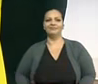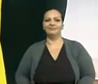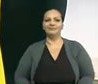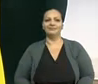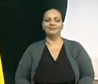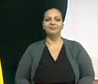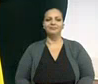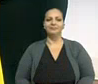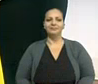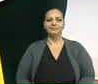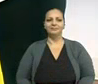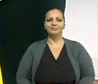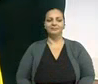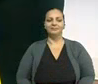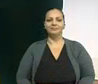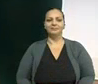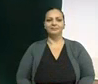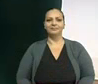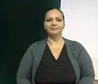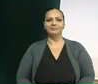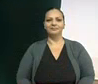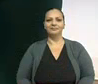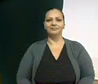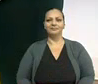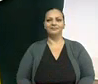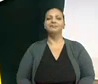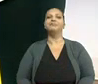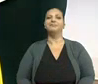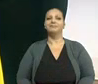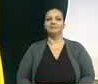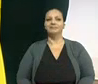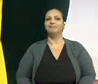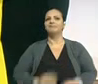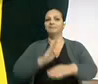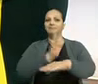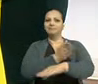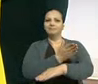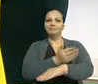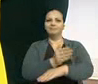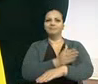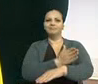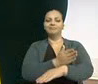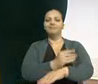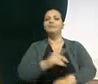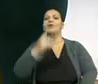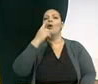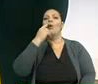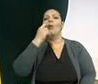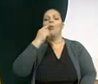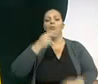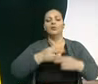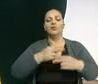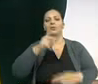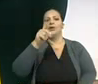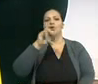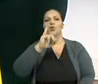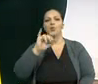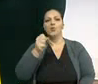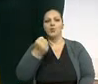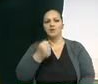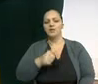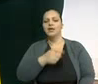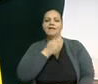amarilla. Miren, la Mayrita. Luz Dari, la cantante de esa canción. A caramba. De Colombia. Un mensaje que va